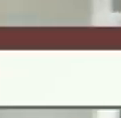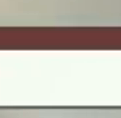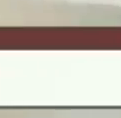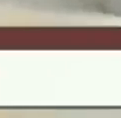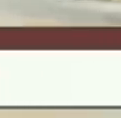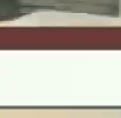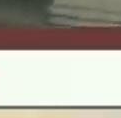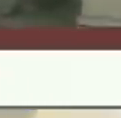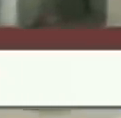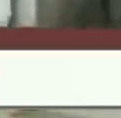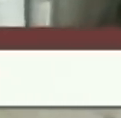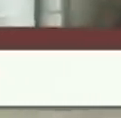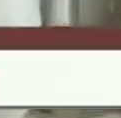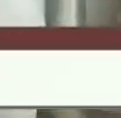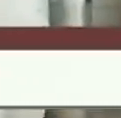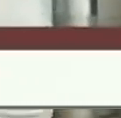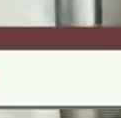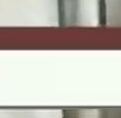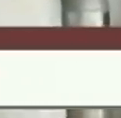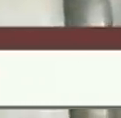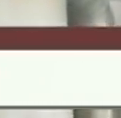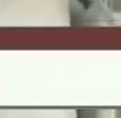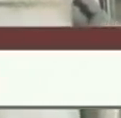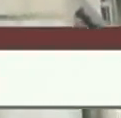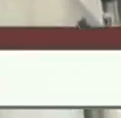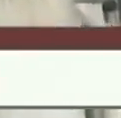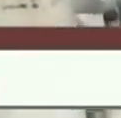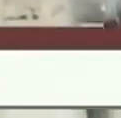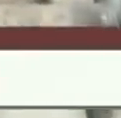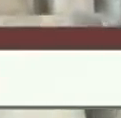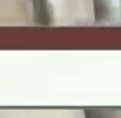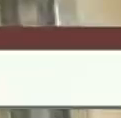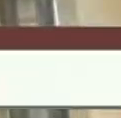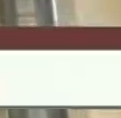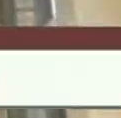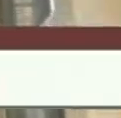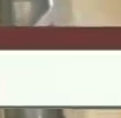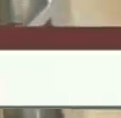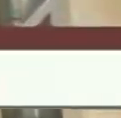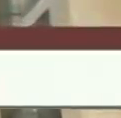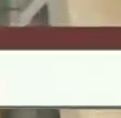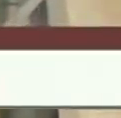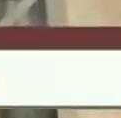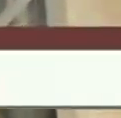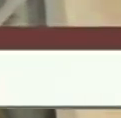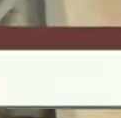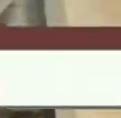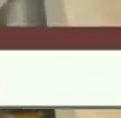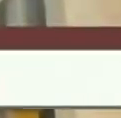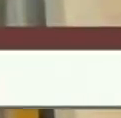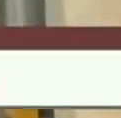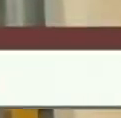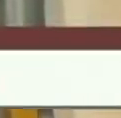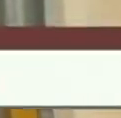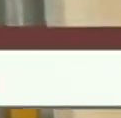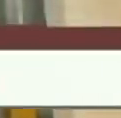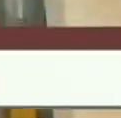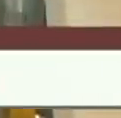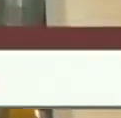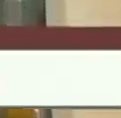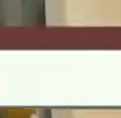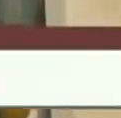laminación de un grano entero y tiene ciertas características únicas de este producto. Correcto. Aquí